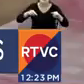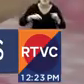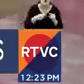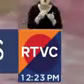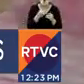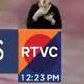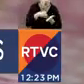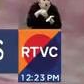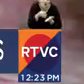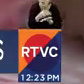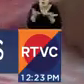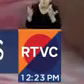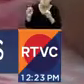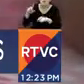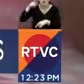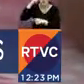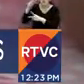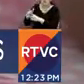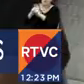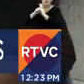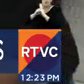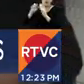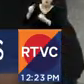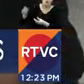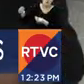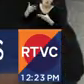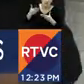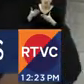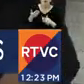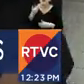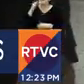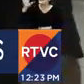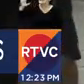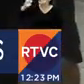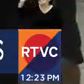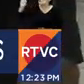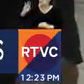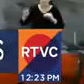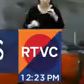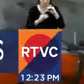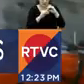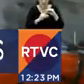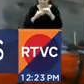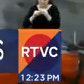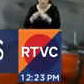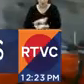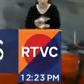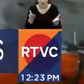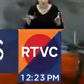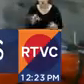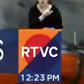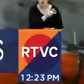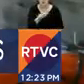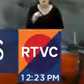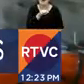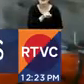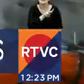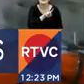Entregarán 25% de un salario mínimo por cada trabajador que tenga entre 18 y 28 años de